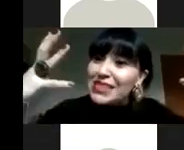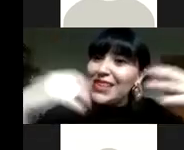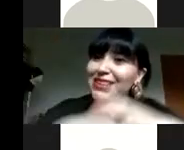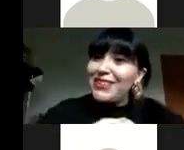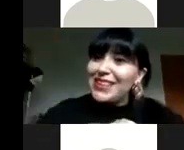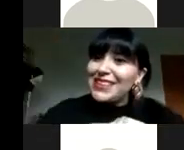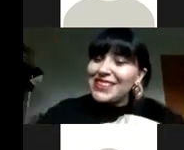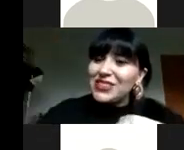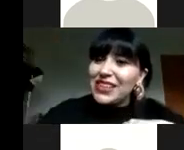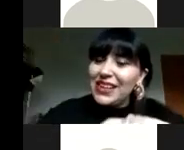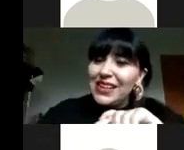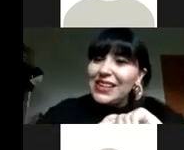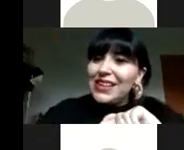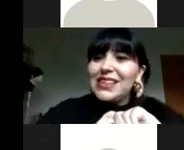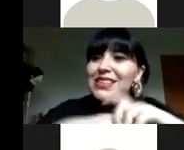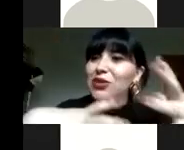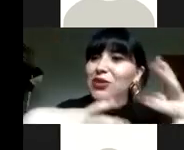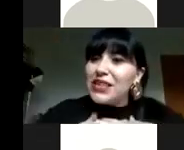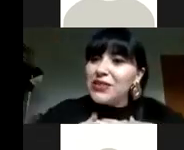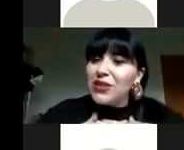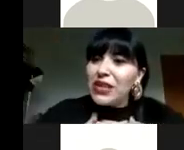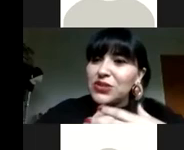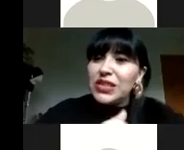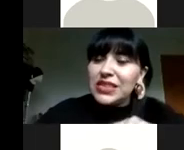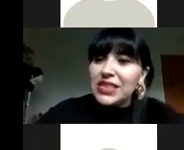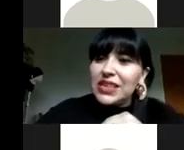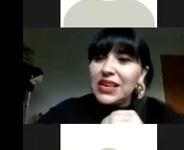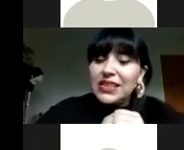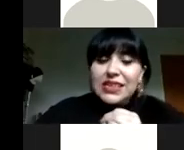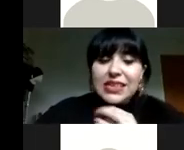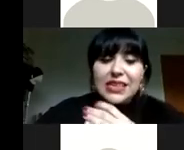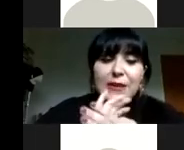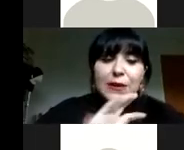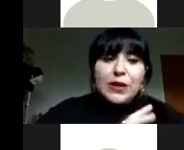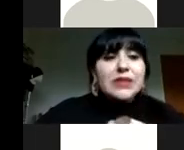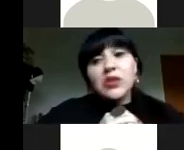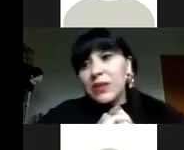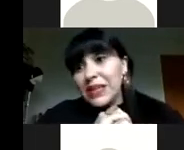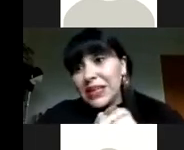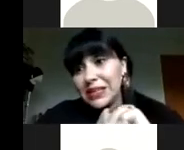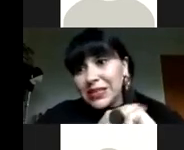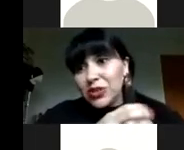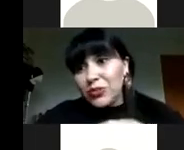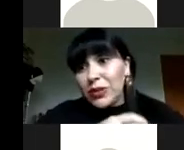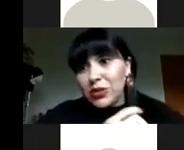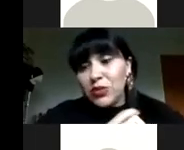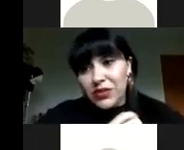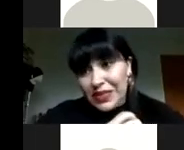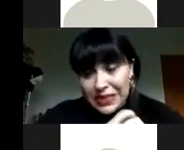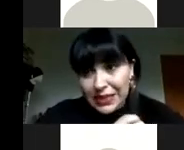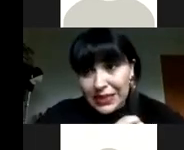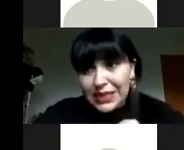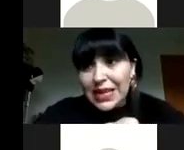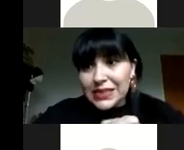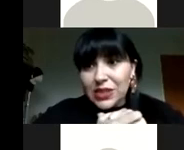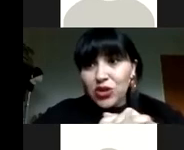la empatía a nivel internacional, y hacernos un cariñito al corazón en este día, y pensando también en que han sido momentos muy